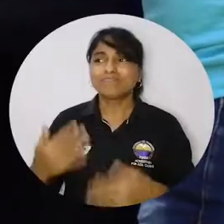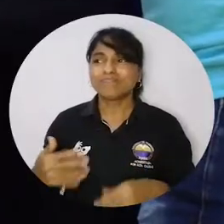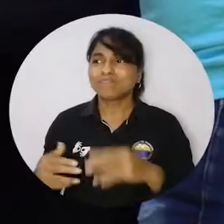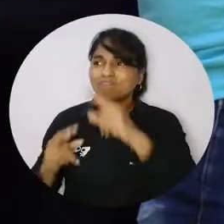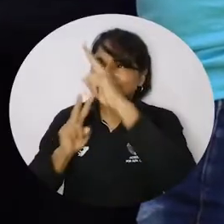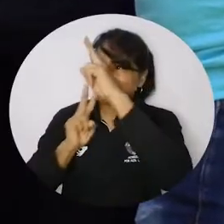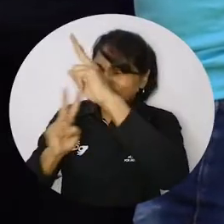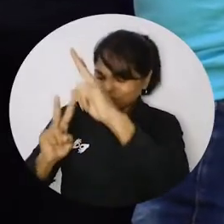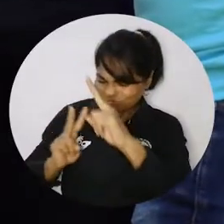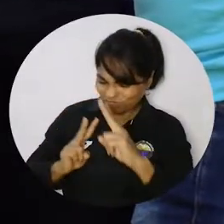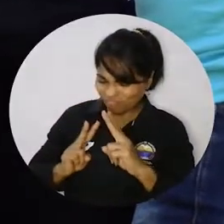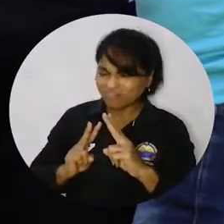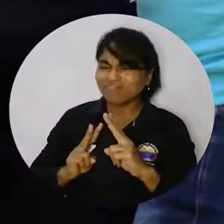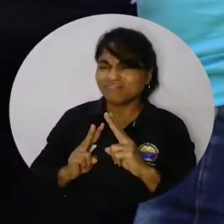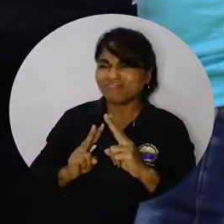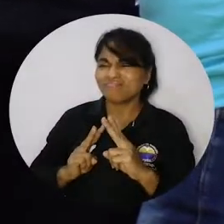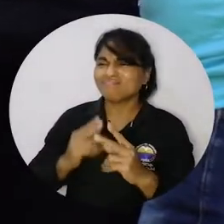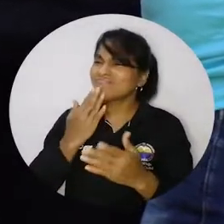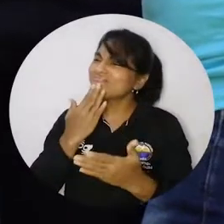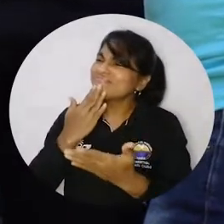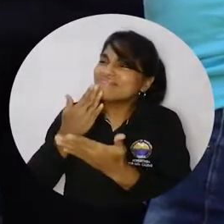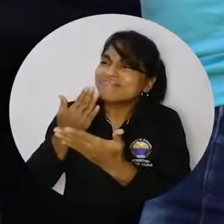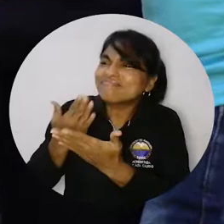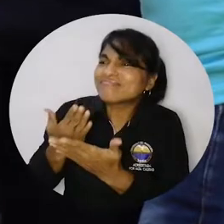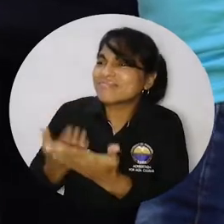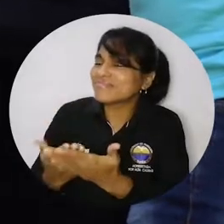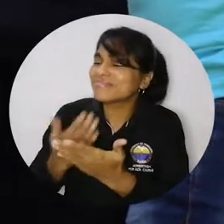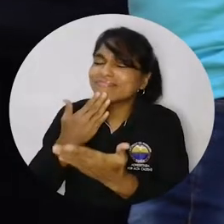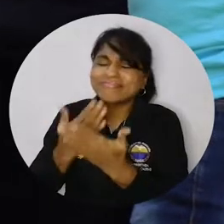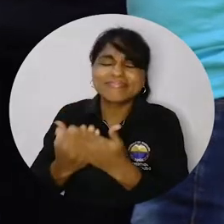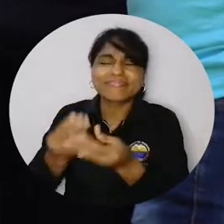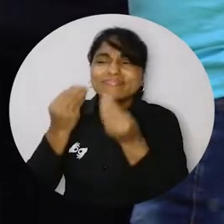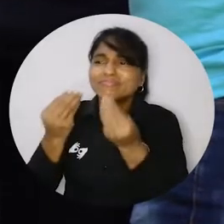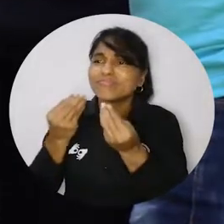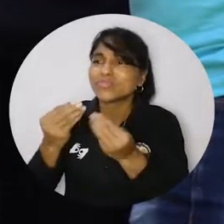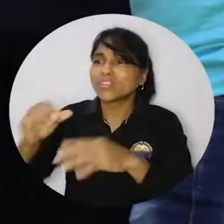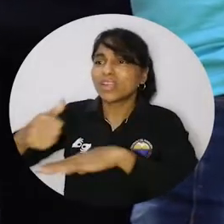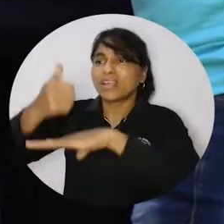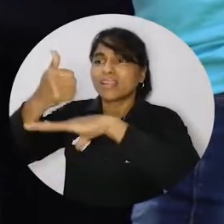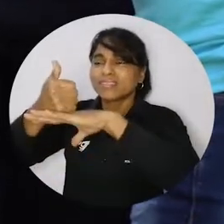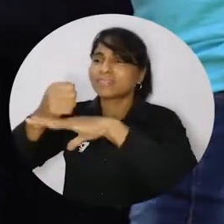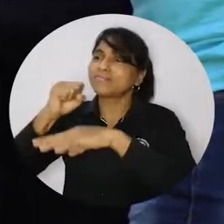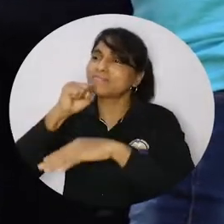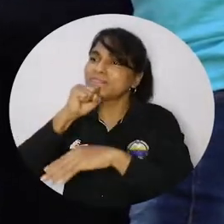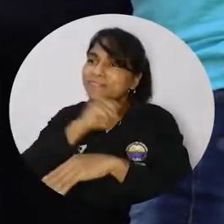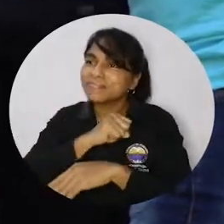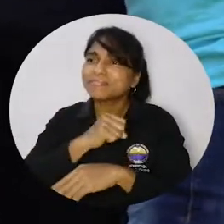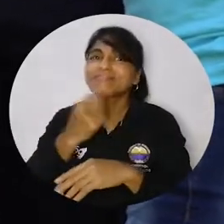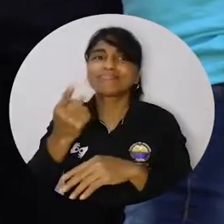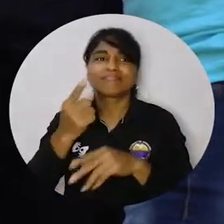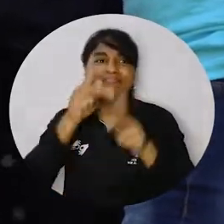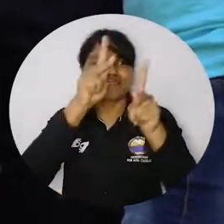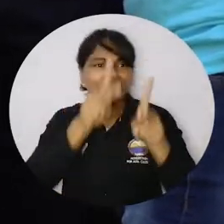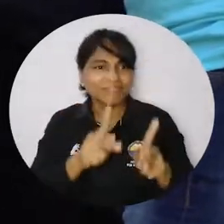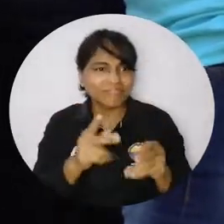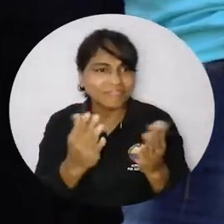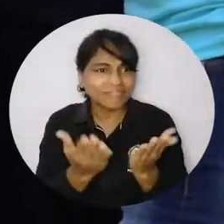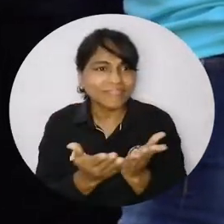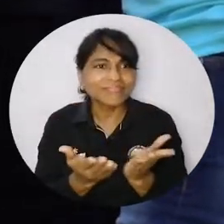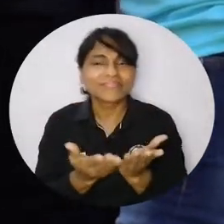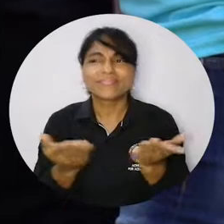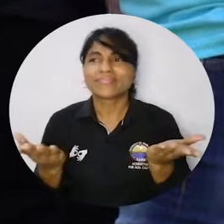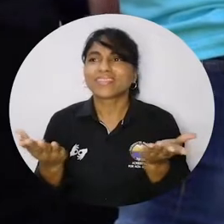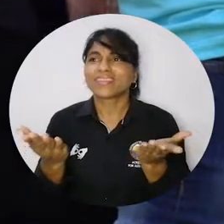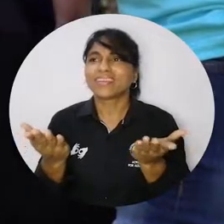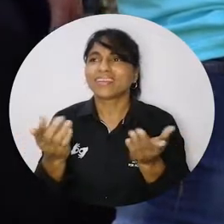a mí una condecoración que le agradeceré eternamente al doctor Pablo Vera Salazar y a sus